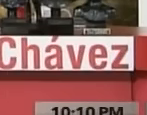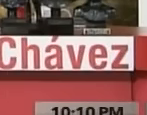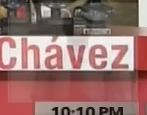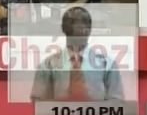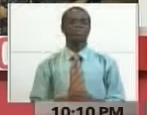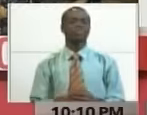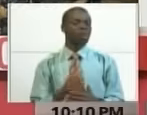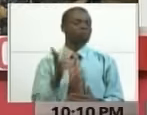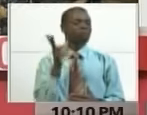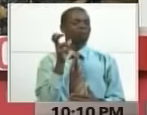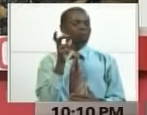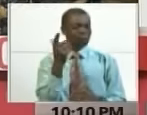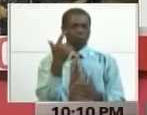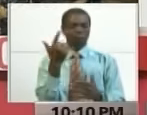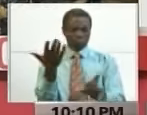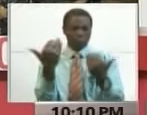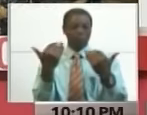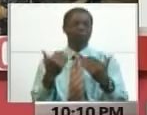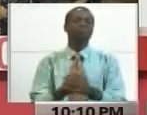¡Fuerte y claro, hermano!